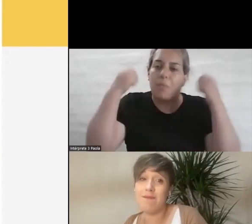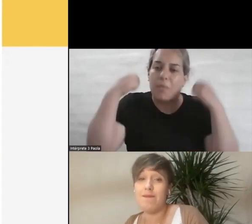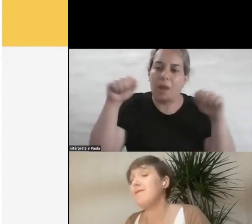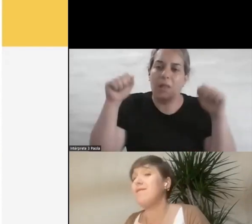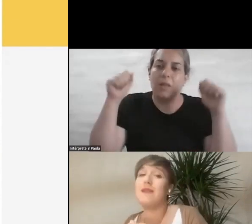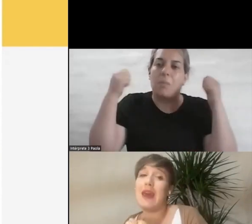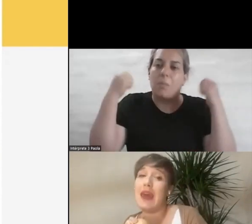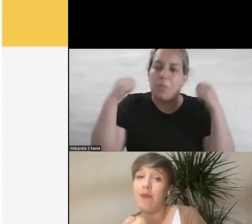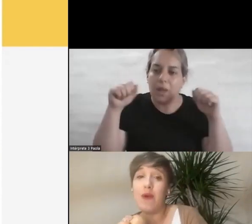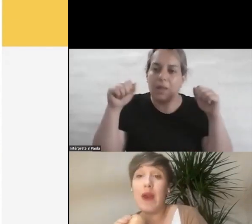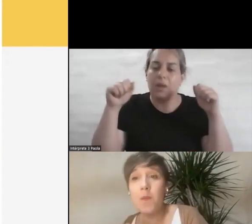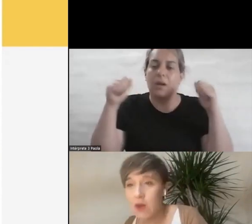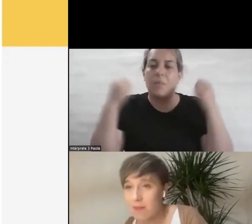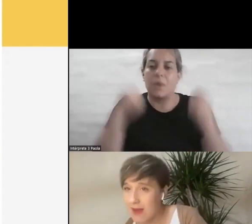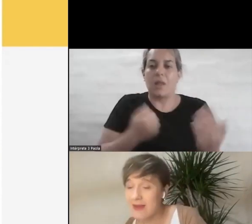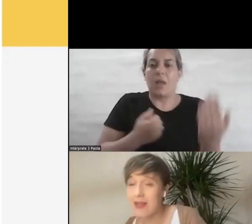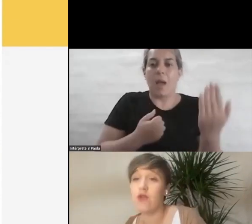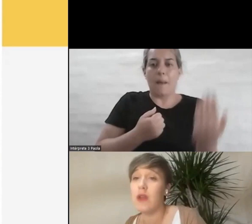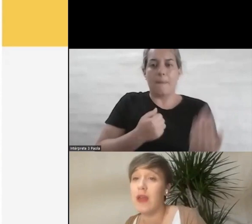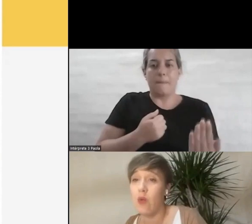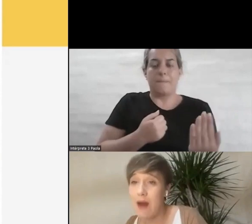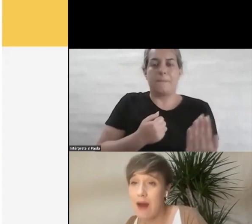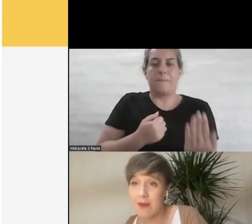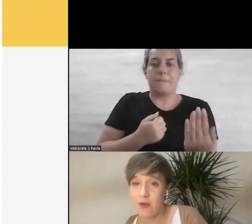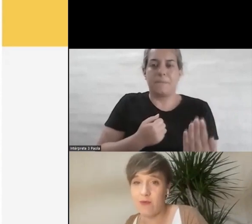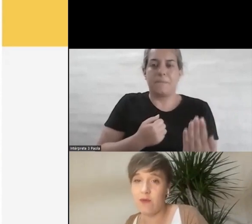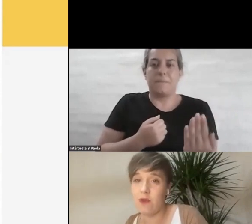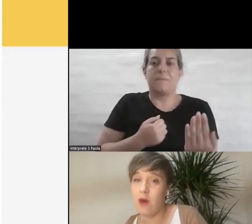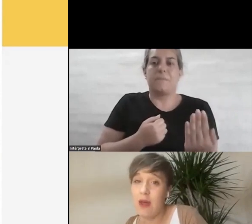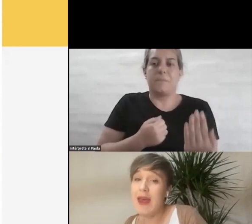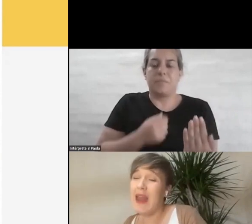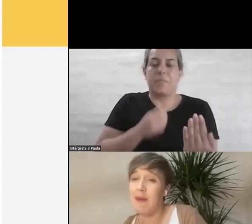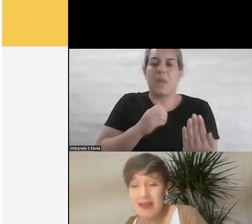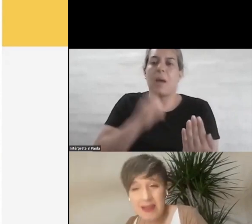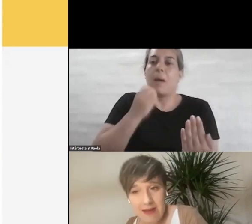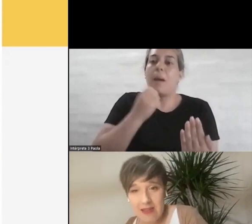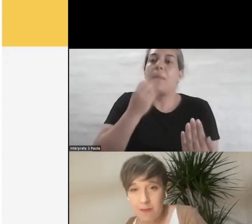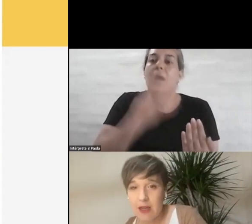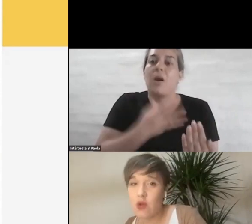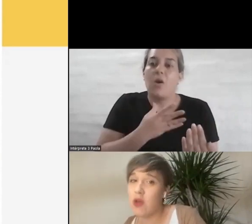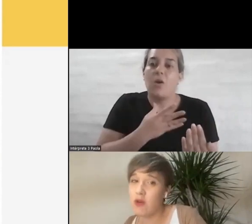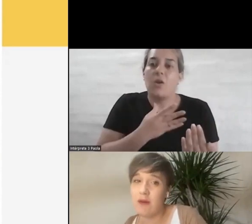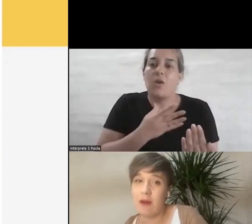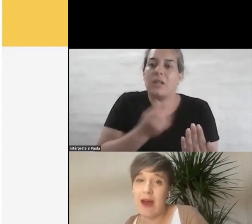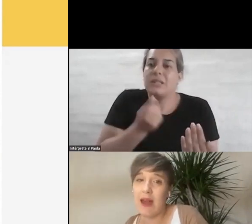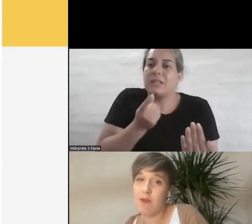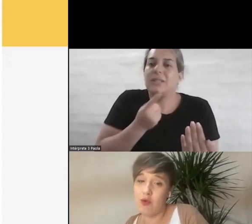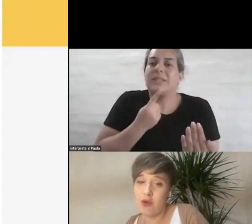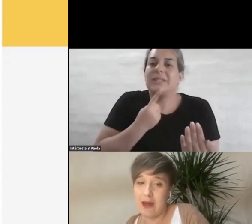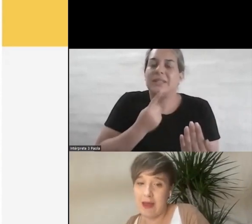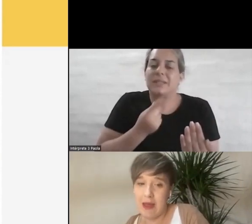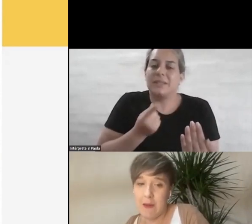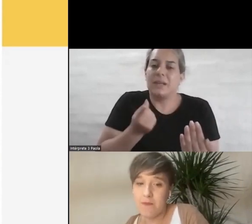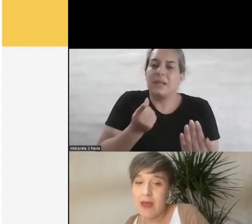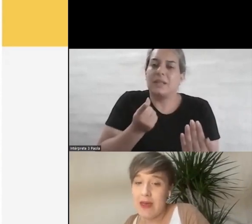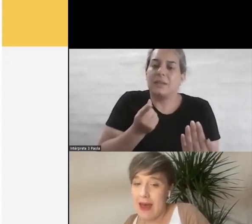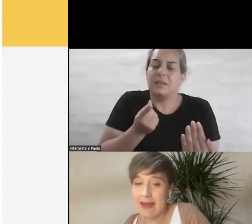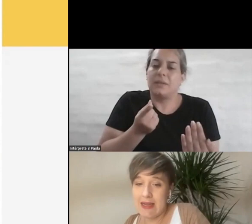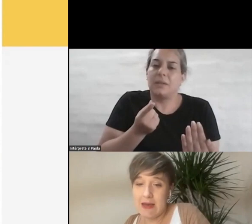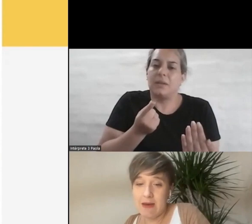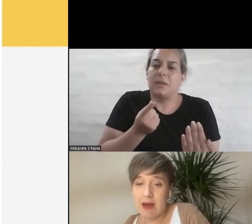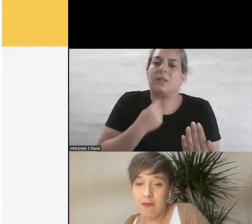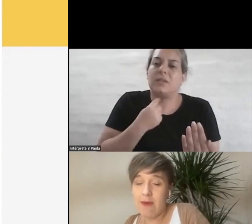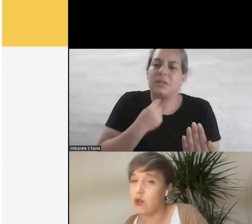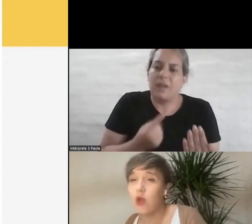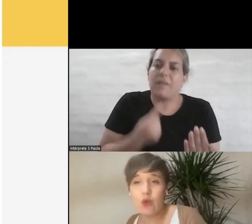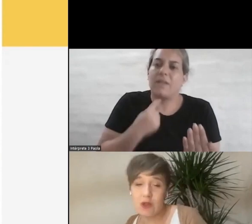postura que funciona muy bien, se consigue un agarre profundo, el bebé está más despierto y yo de verdad animo mucho a que